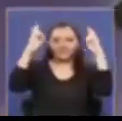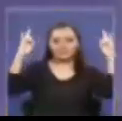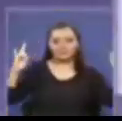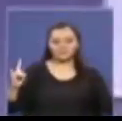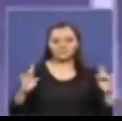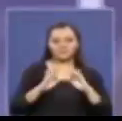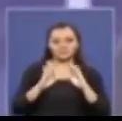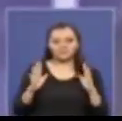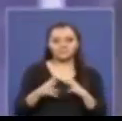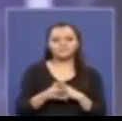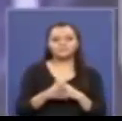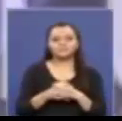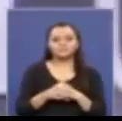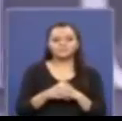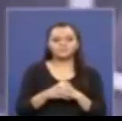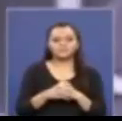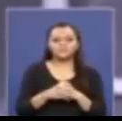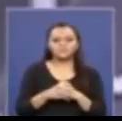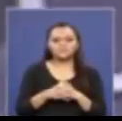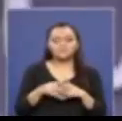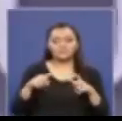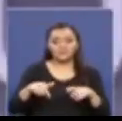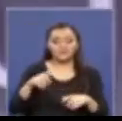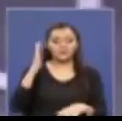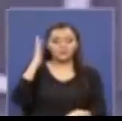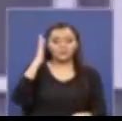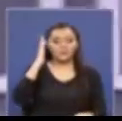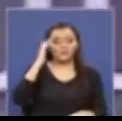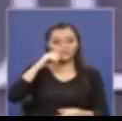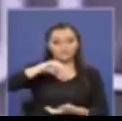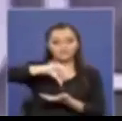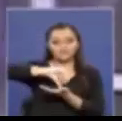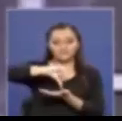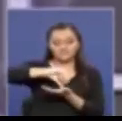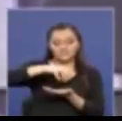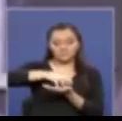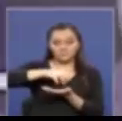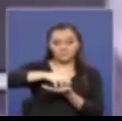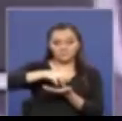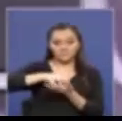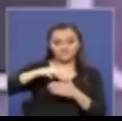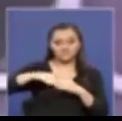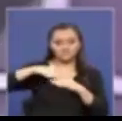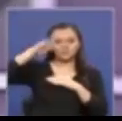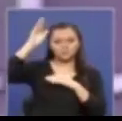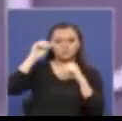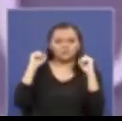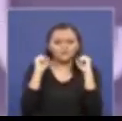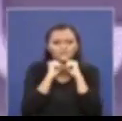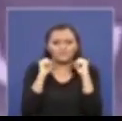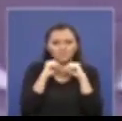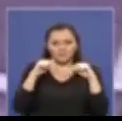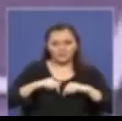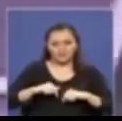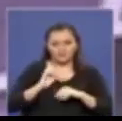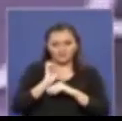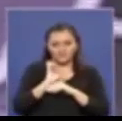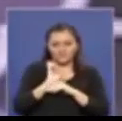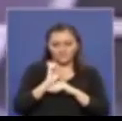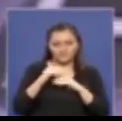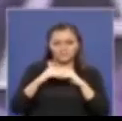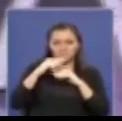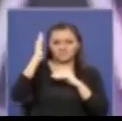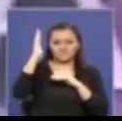Y compañeros, de aquí, de esta querida Tulcán, la capital provincial de mayor altura del país, en